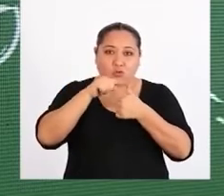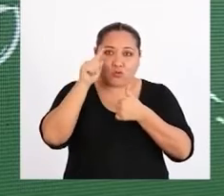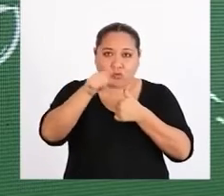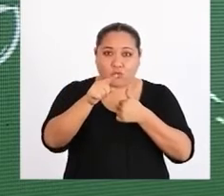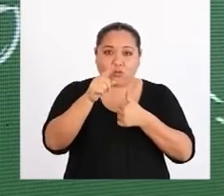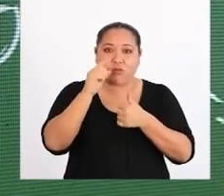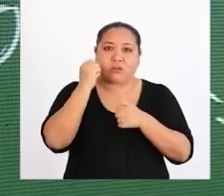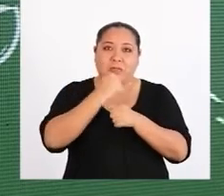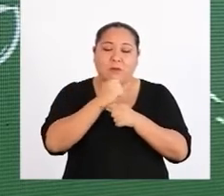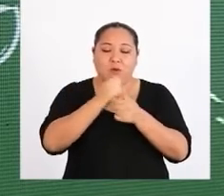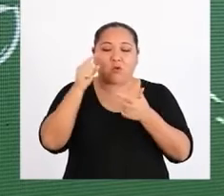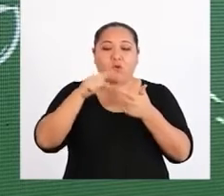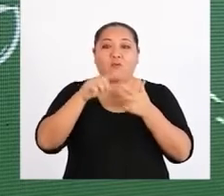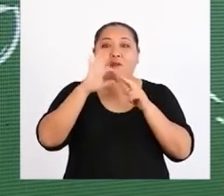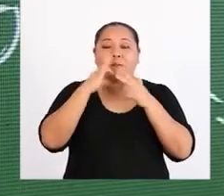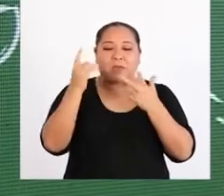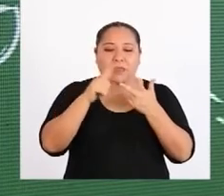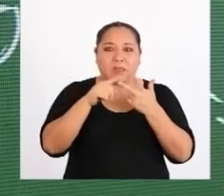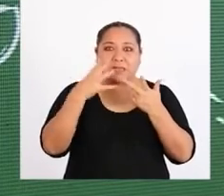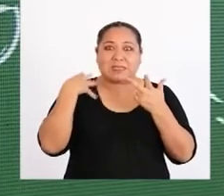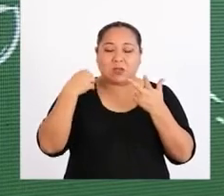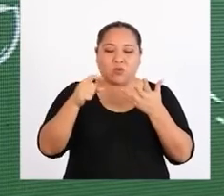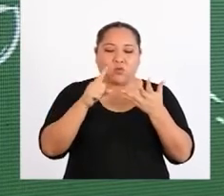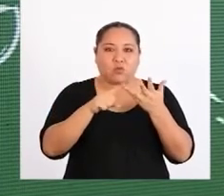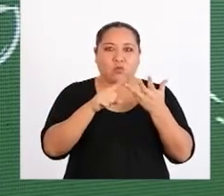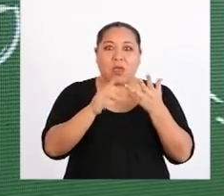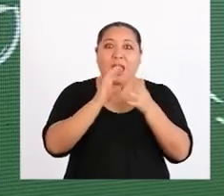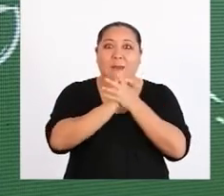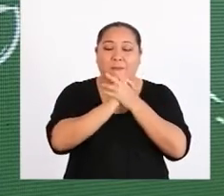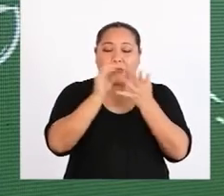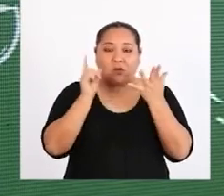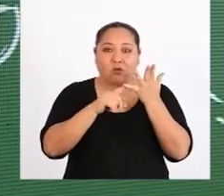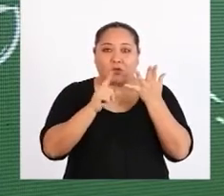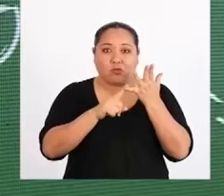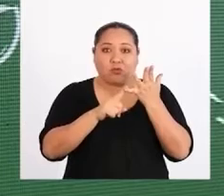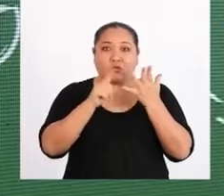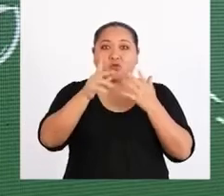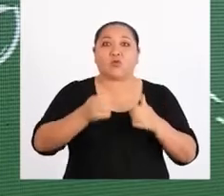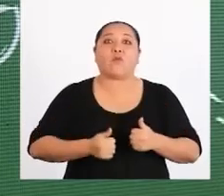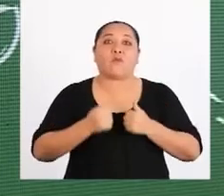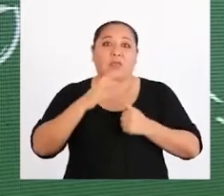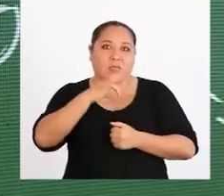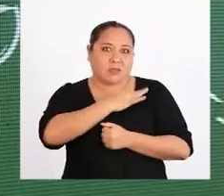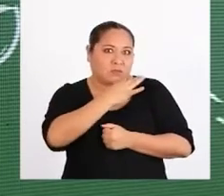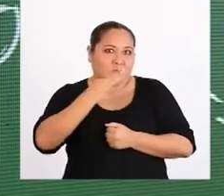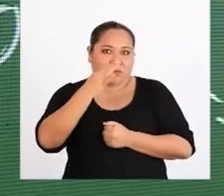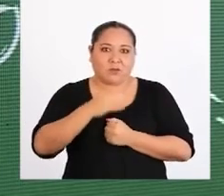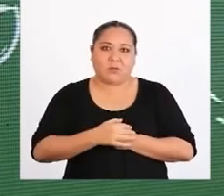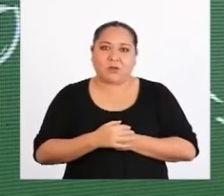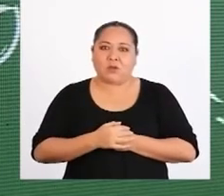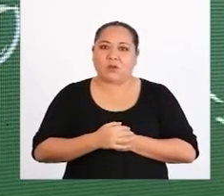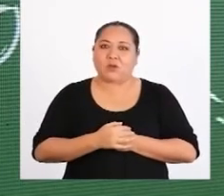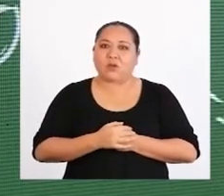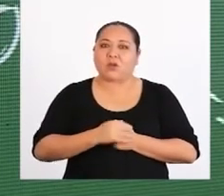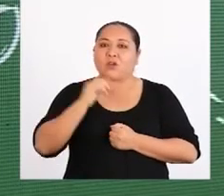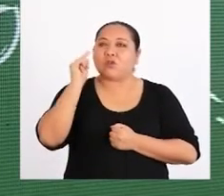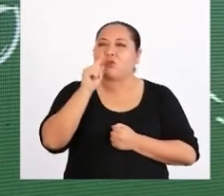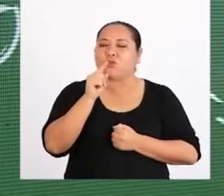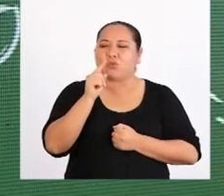trabajo, tu familia, tu salud, tus amigos y tu vida espiritual. Y